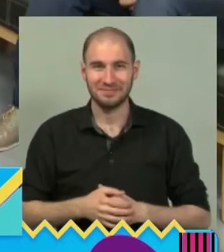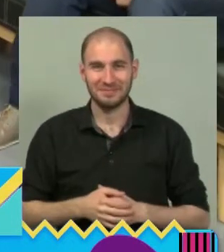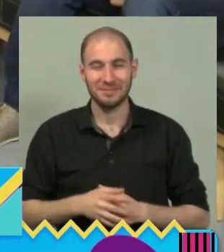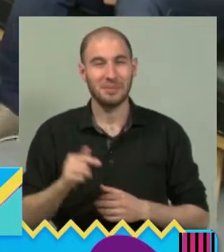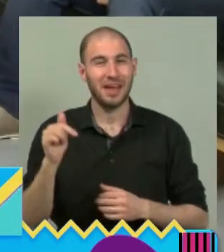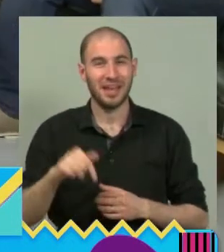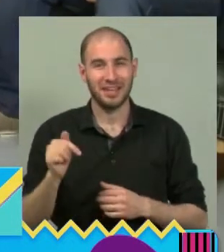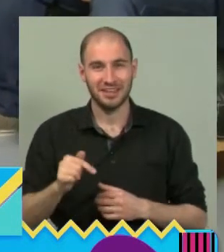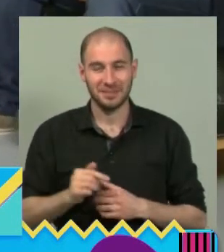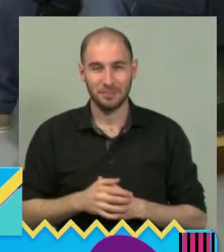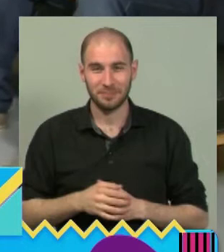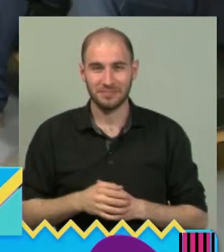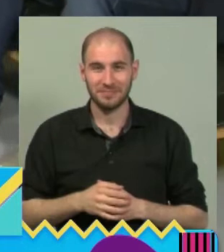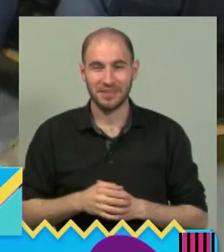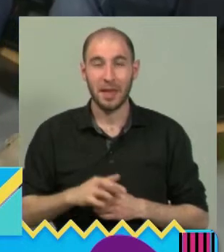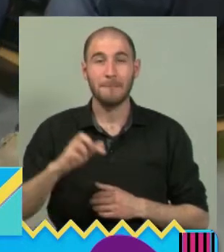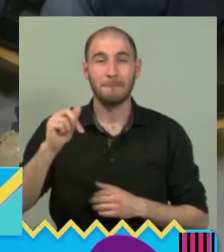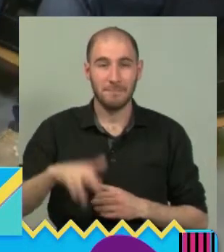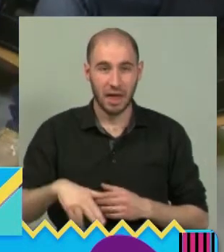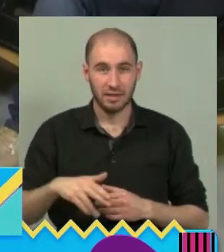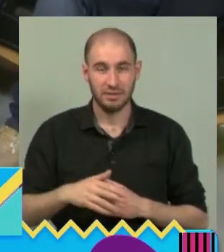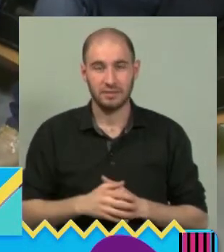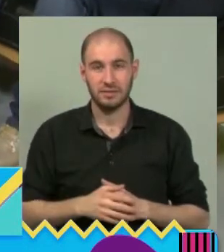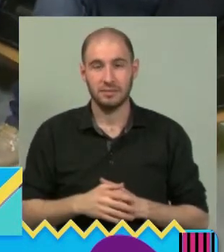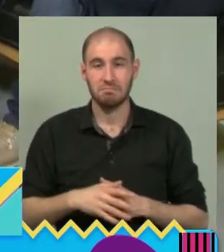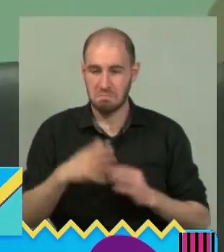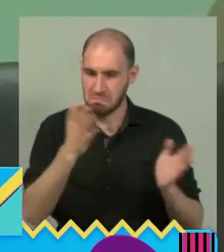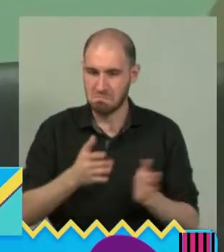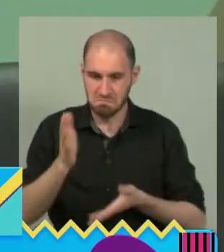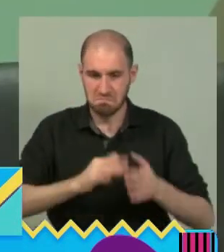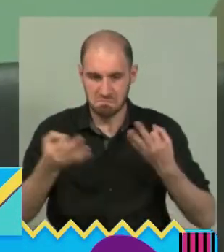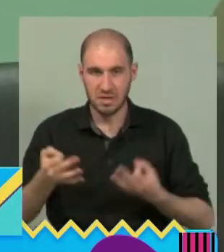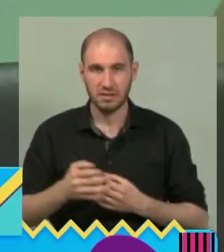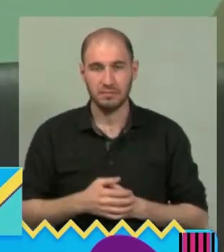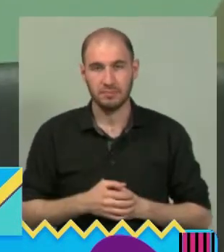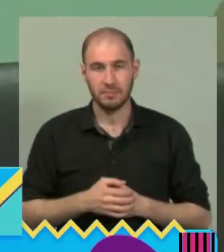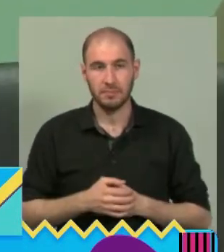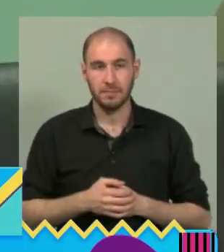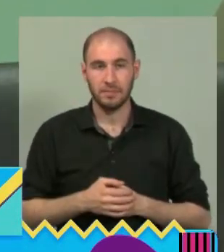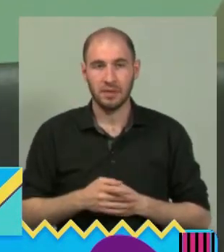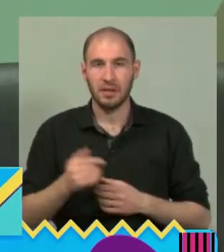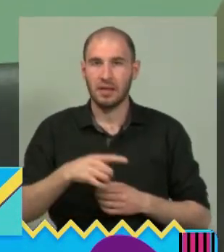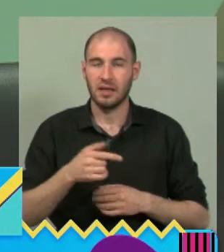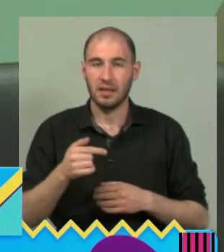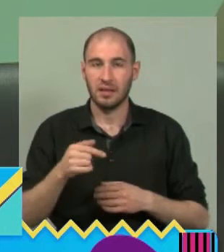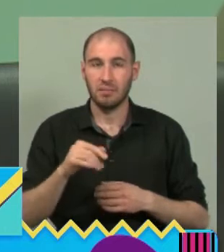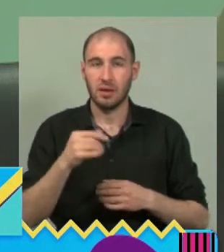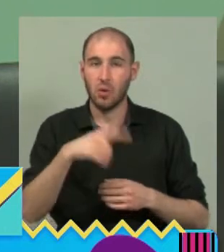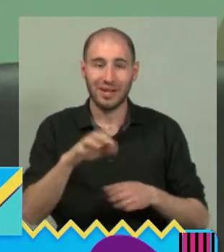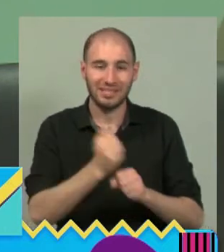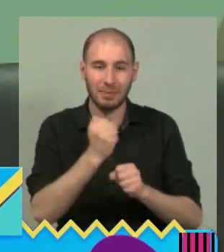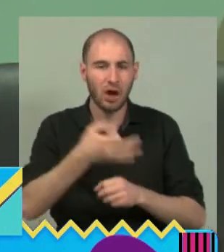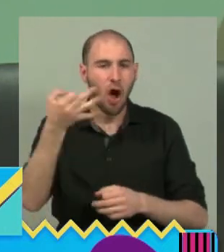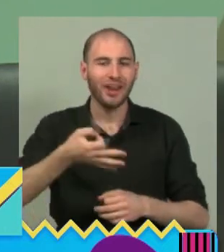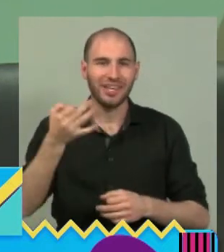hasta hubo un plan muy bien orquestado en donde no nos han generado ni una fuente de